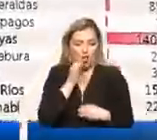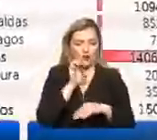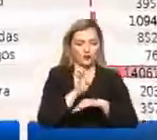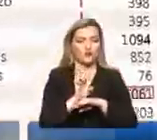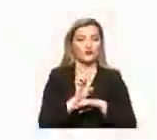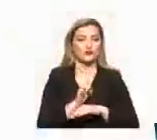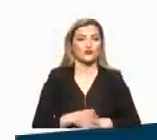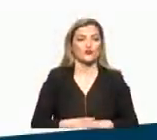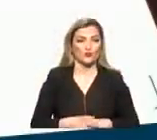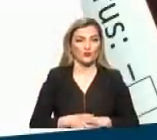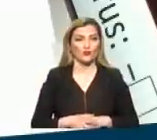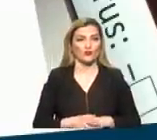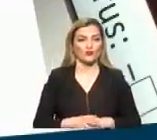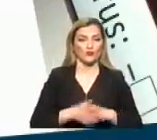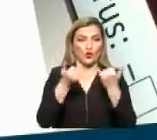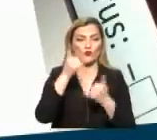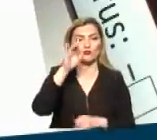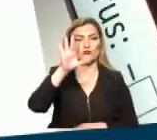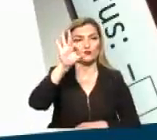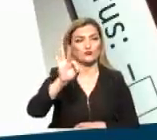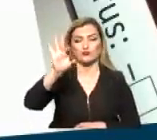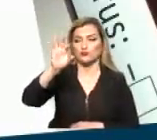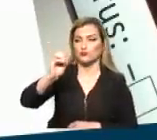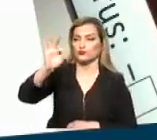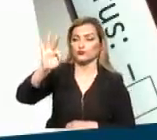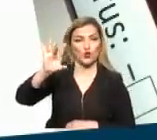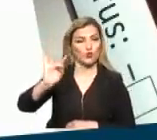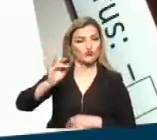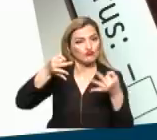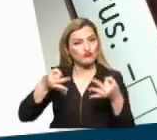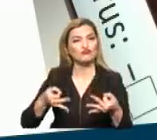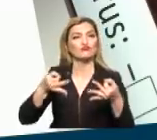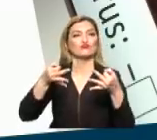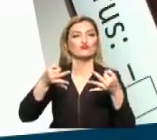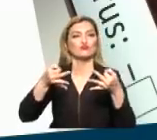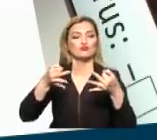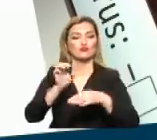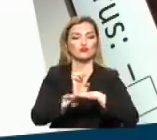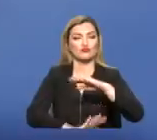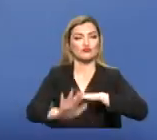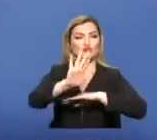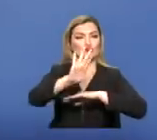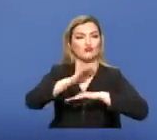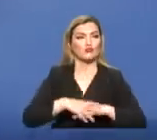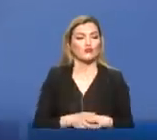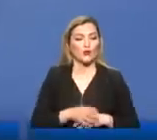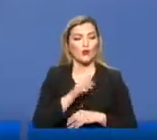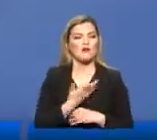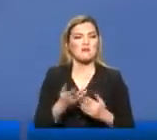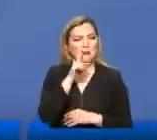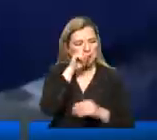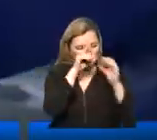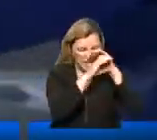el Ecuador. Hasta el momento, 39.098 casos han sido confirmados en territorio nacional, con pruebas